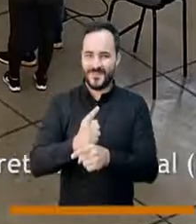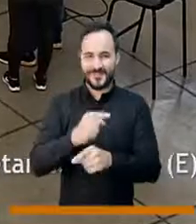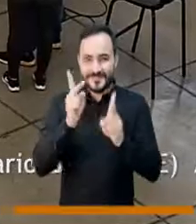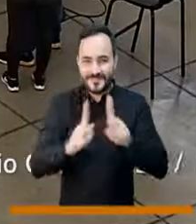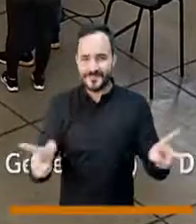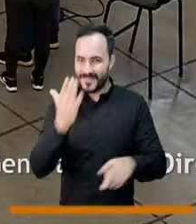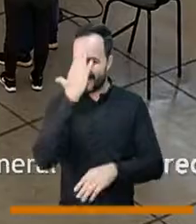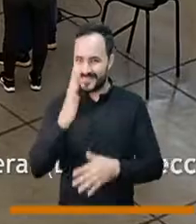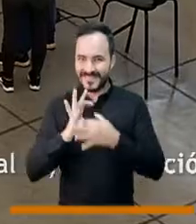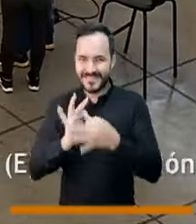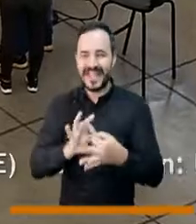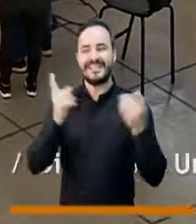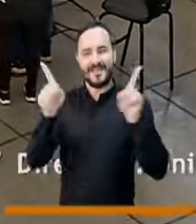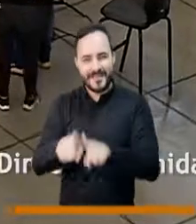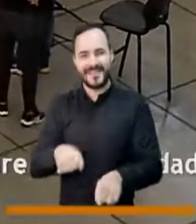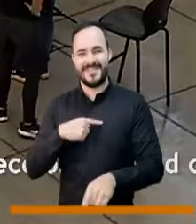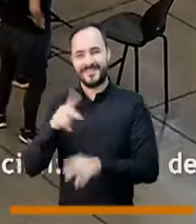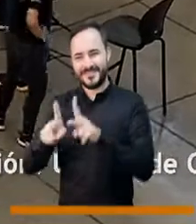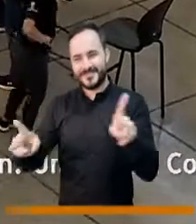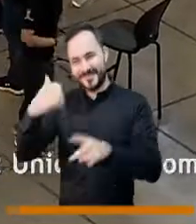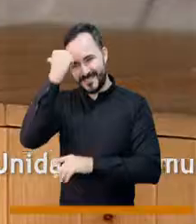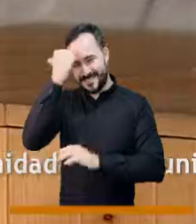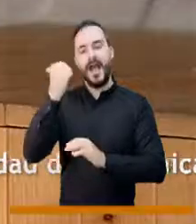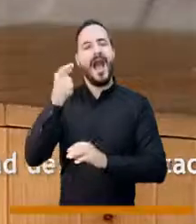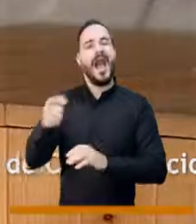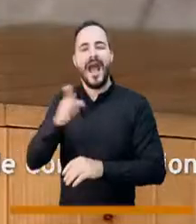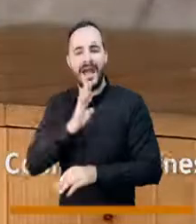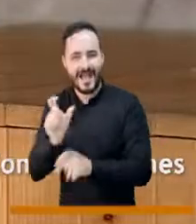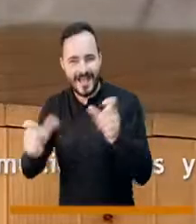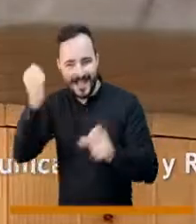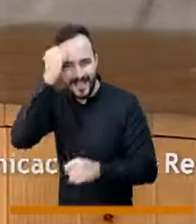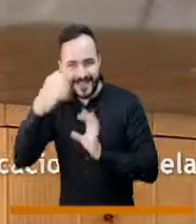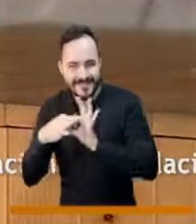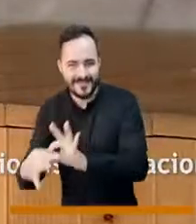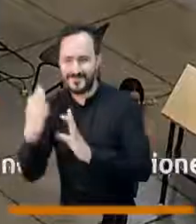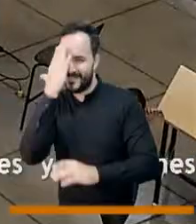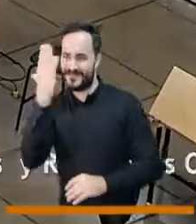De frente con la gente. De frente con los maestros también, y